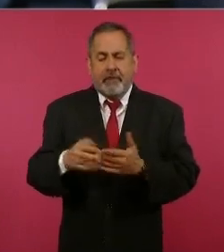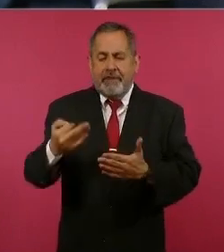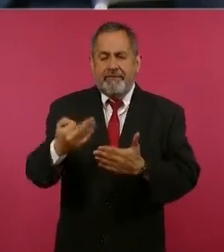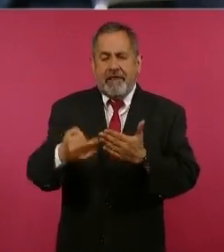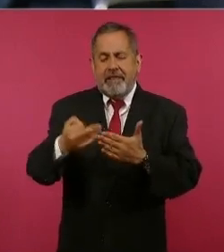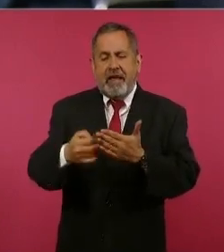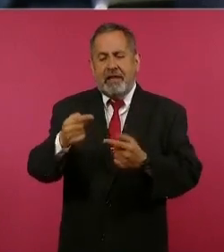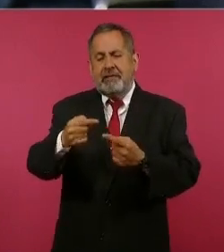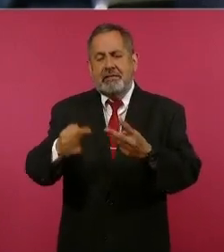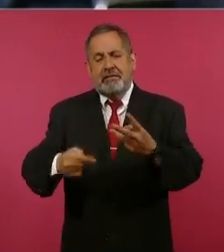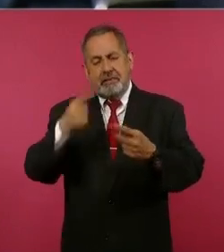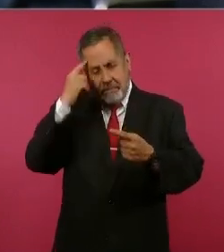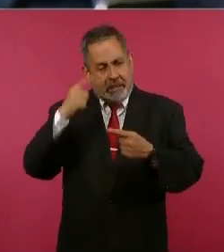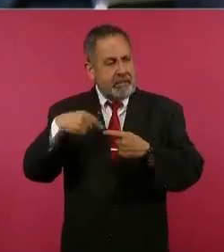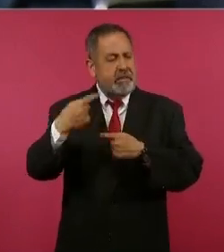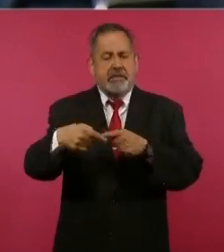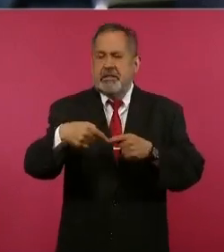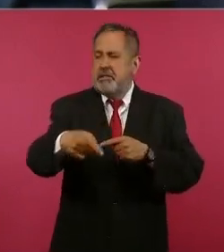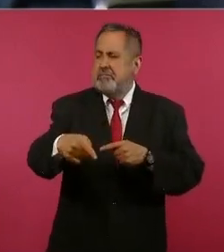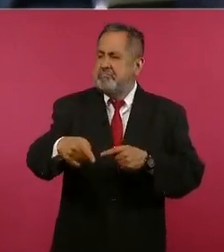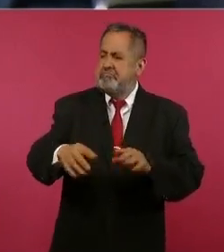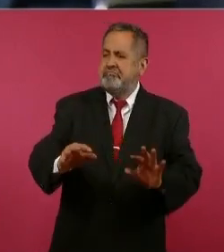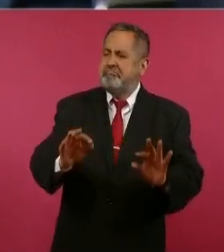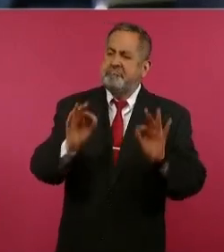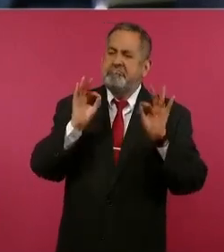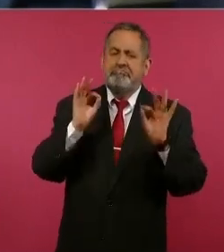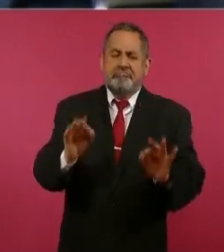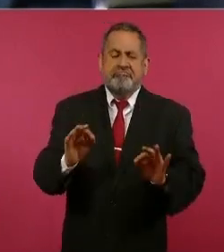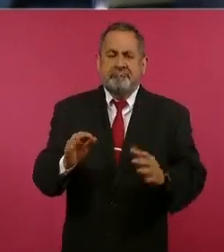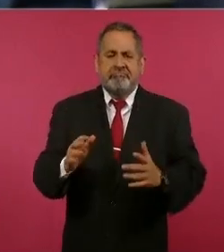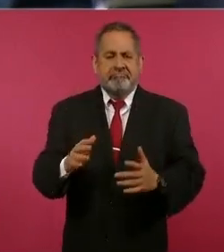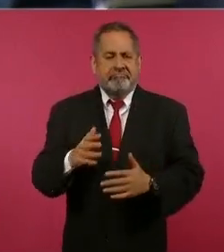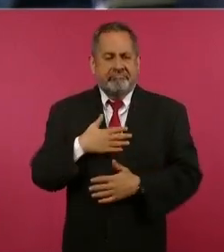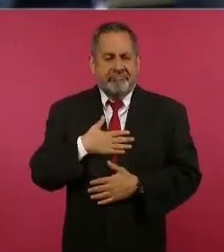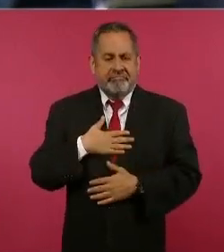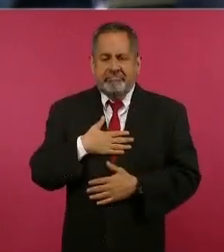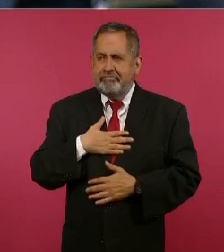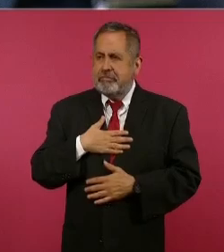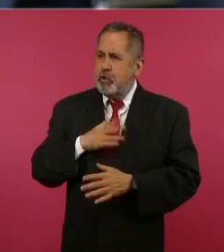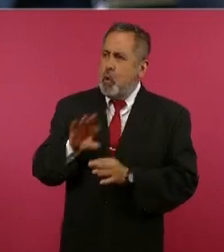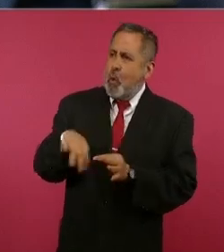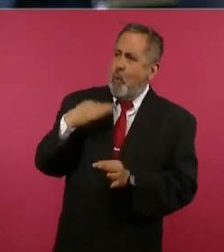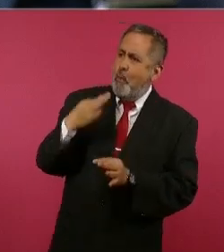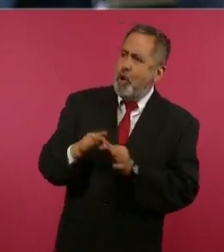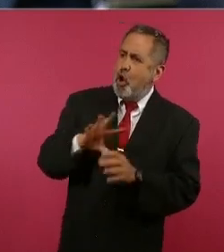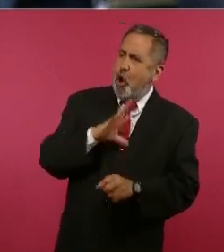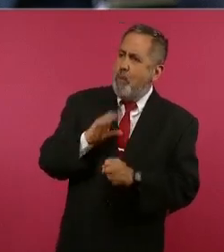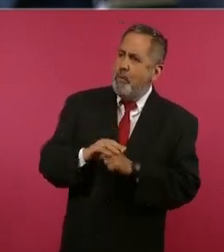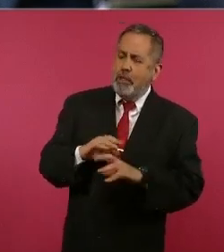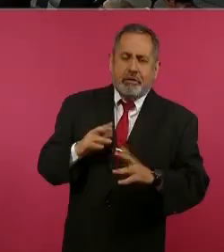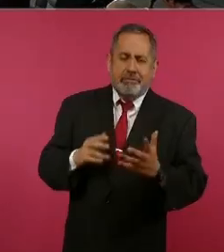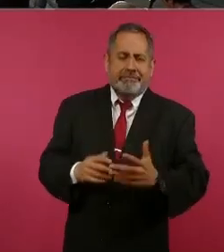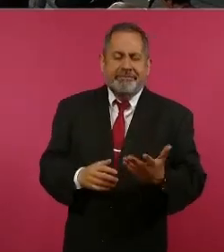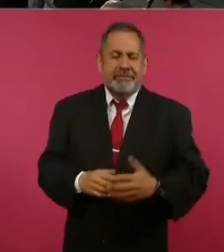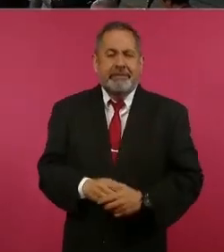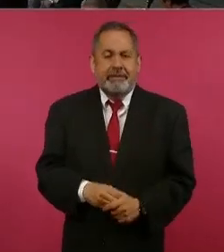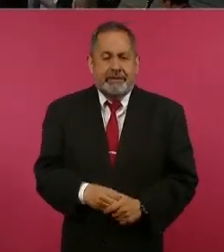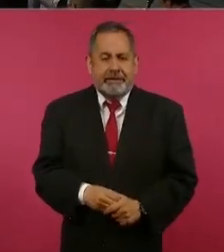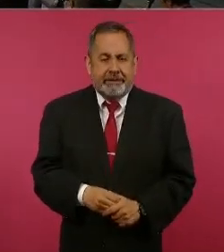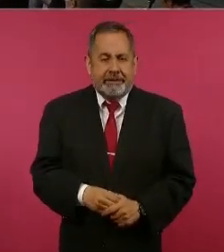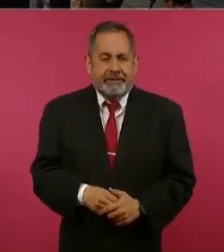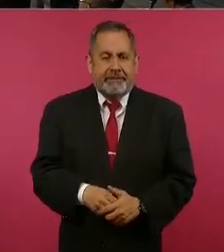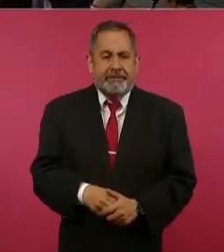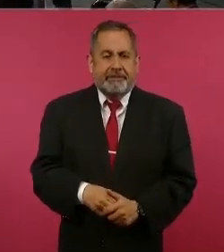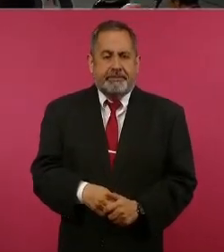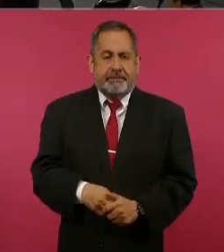faltaría hacer para que usted pudiera decir meta cumplida? Pues,